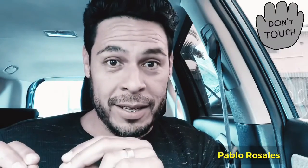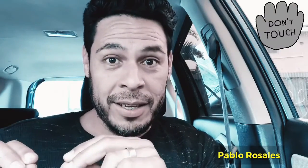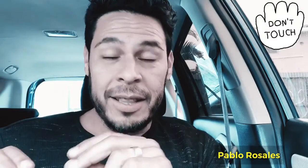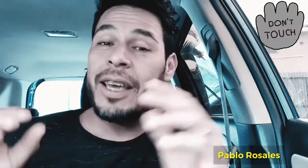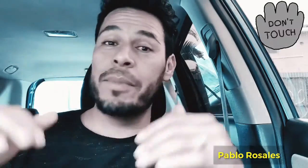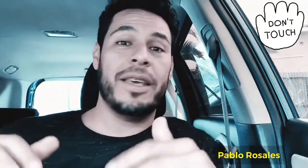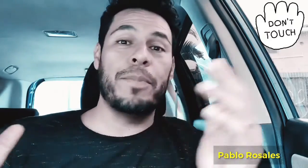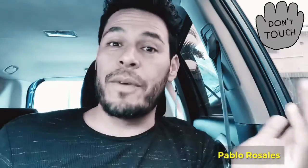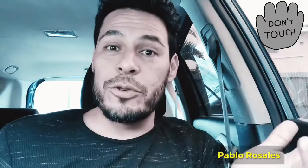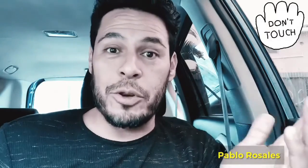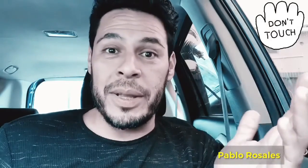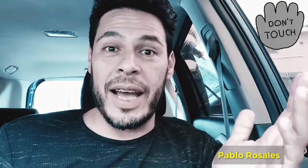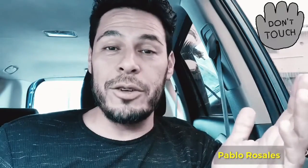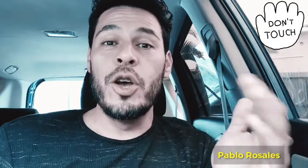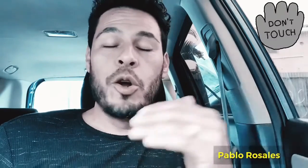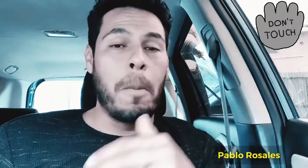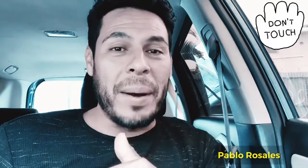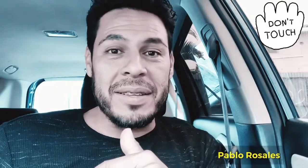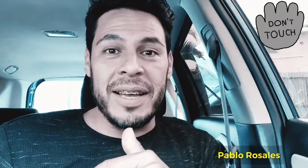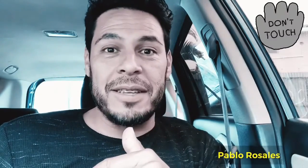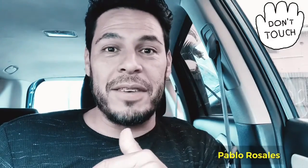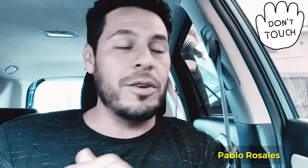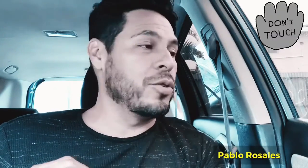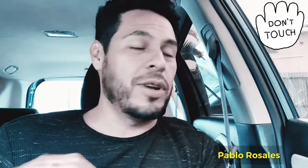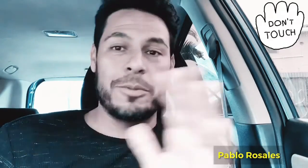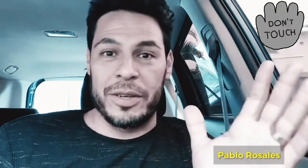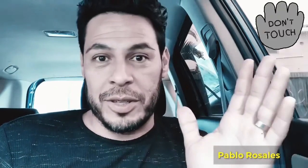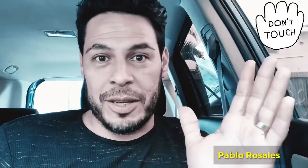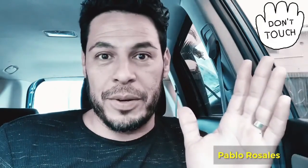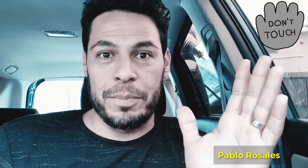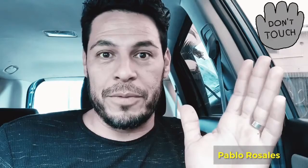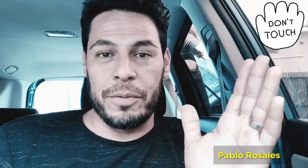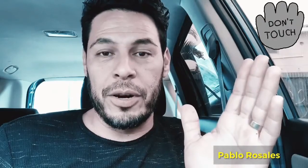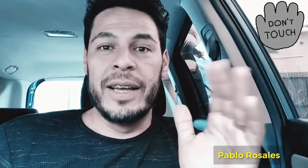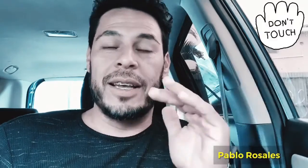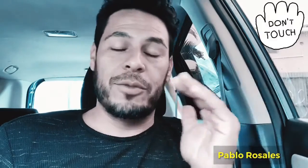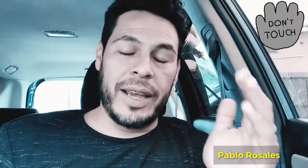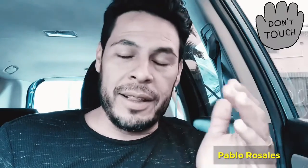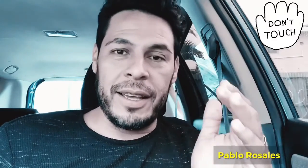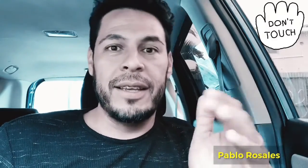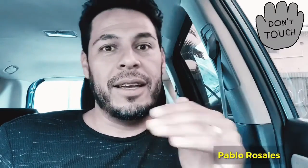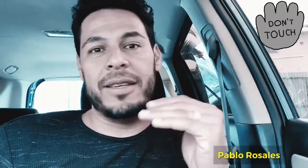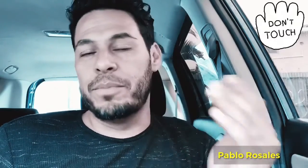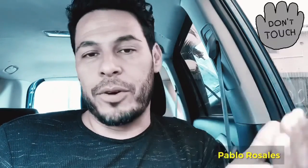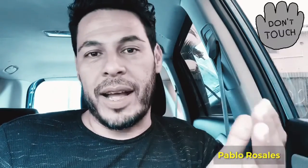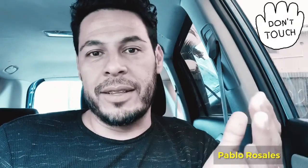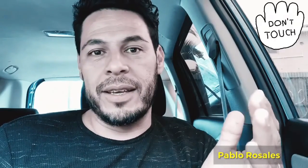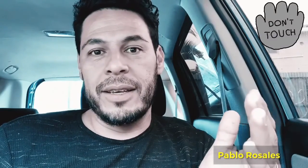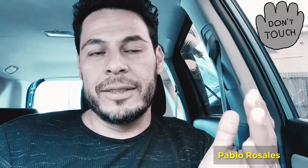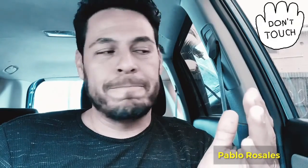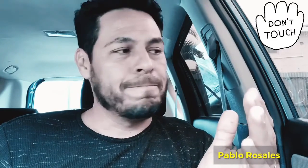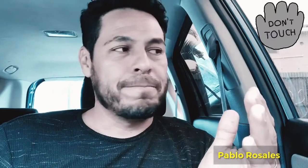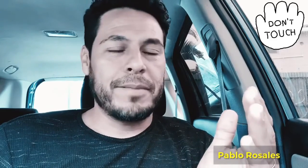manera. Déjenme aquí, por favor, sus comentarios. Compartan este video con todas las personas que puedan, por favor. Es urgente, es